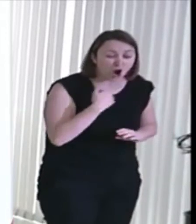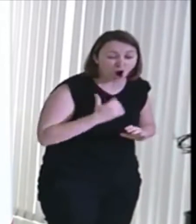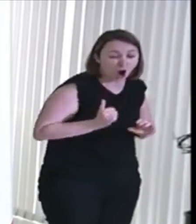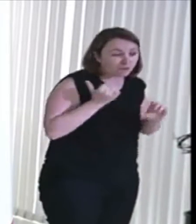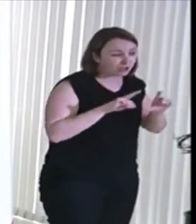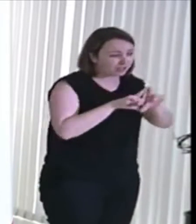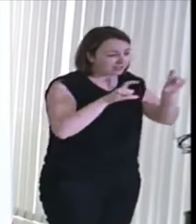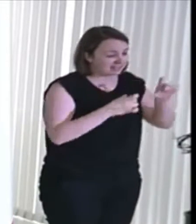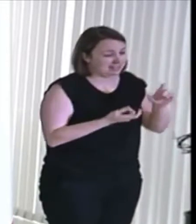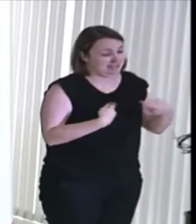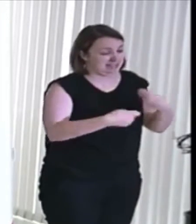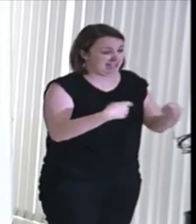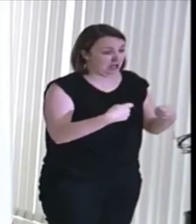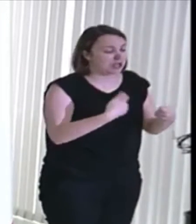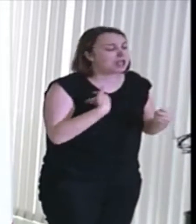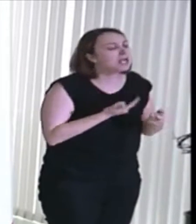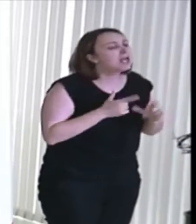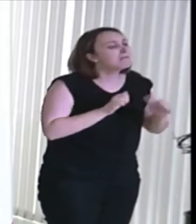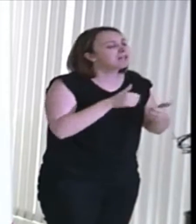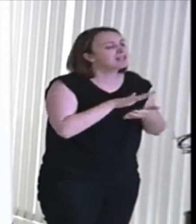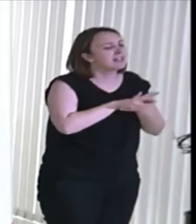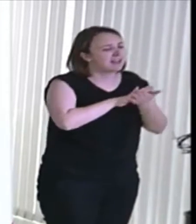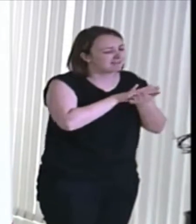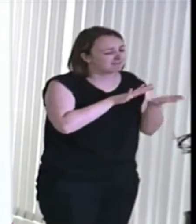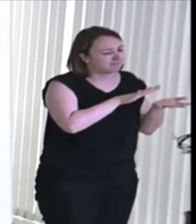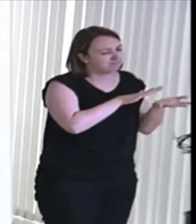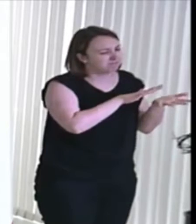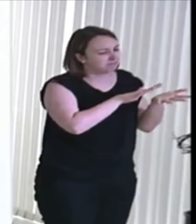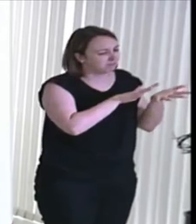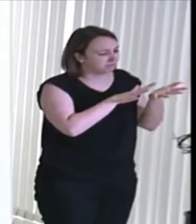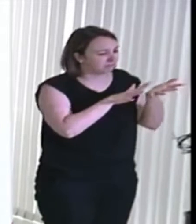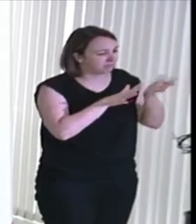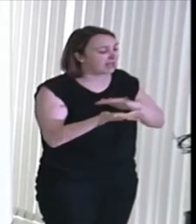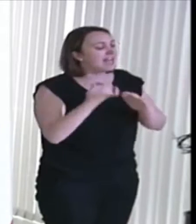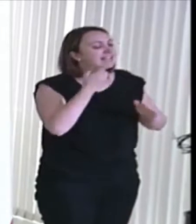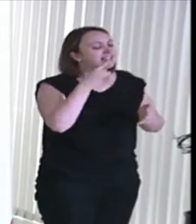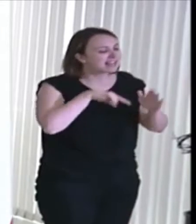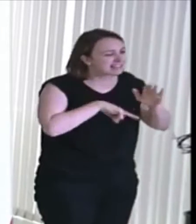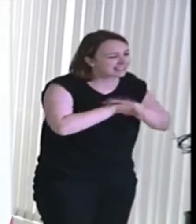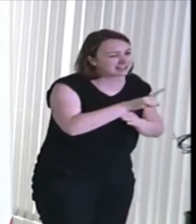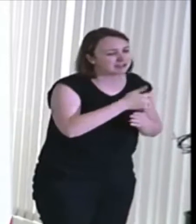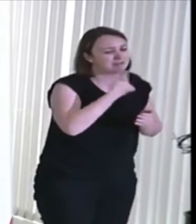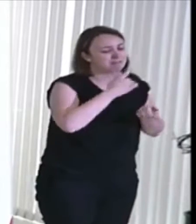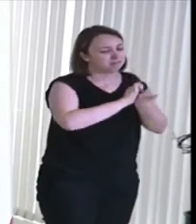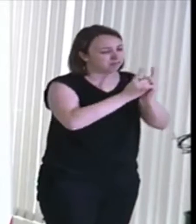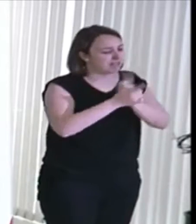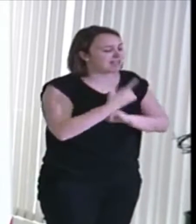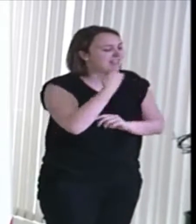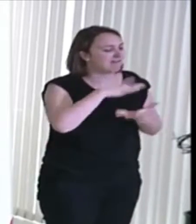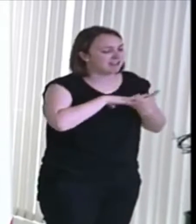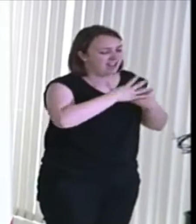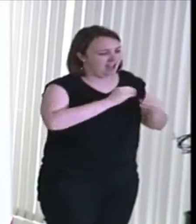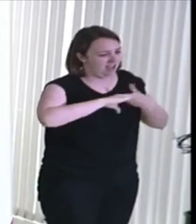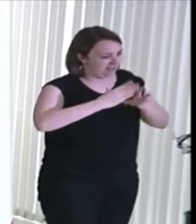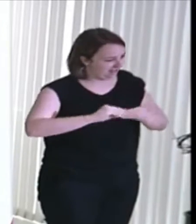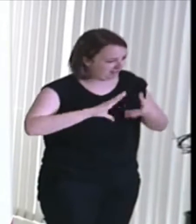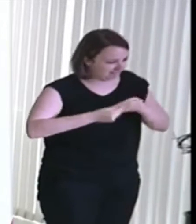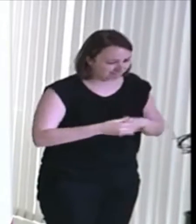negocio empieza de una manera y va evolucionando, va desarrollando, va cambiando y te tienes que ir adaptando,